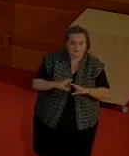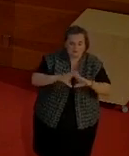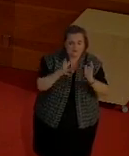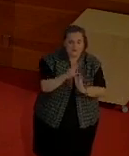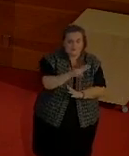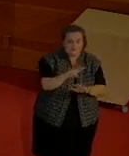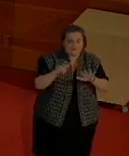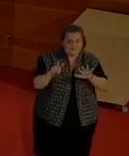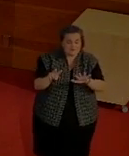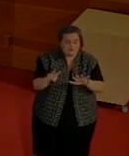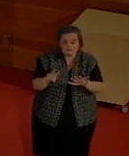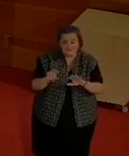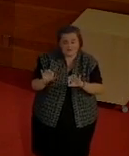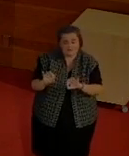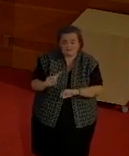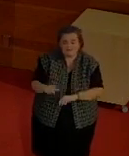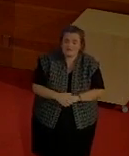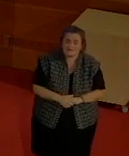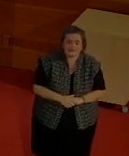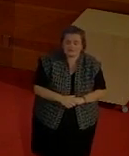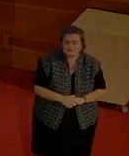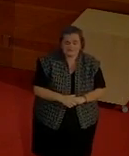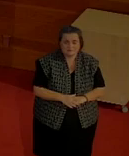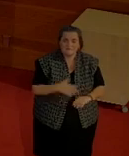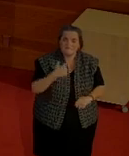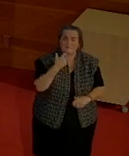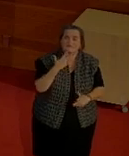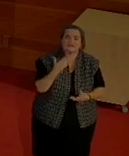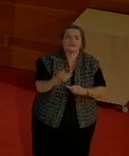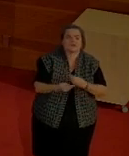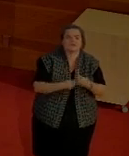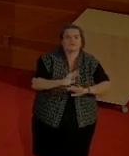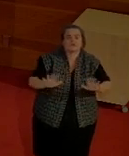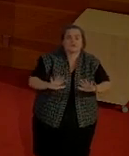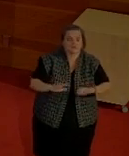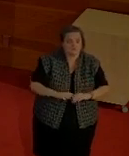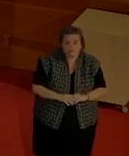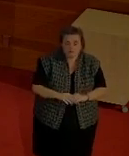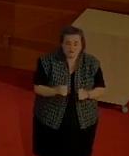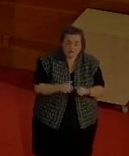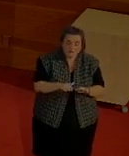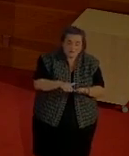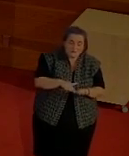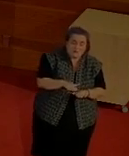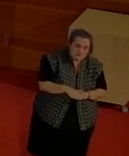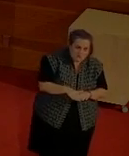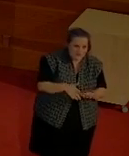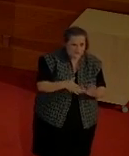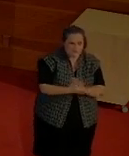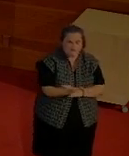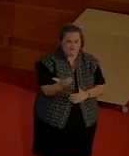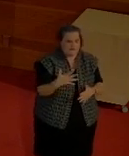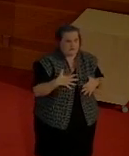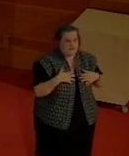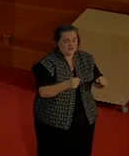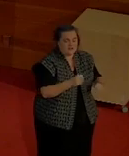decidido tirar por ese camino no quiero decir que no hayamos hecho nada pero son pasitos tan pequeños que seguimos dependiendo energéticamente de alguien de